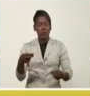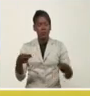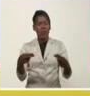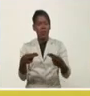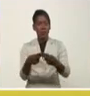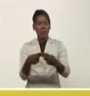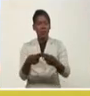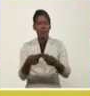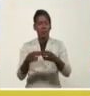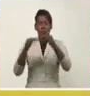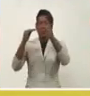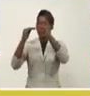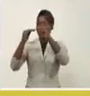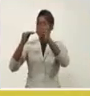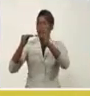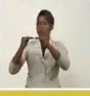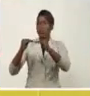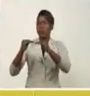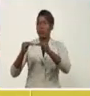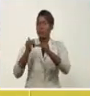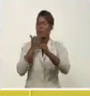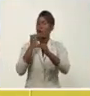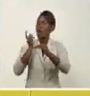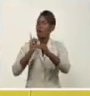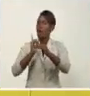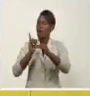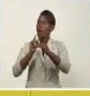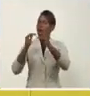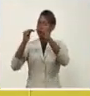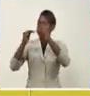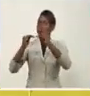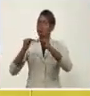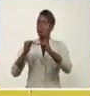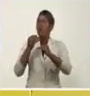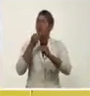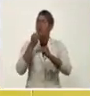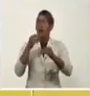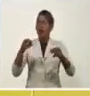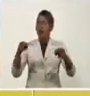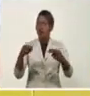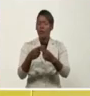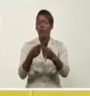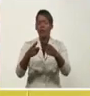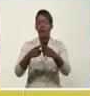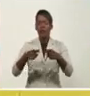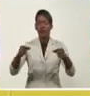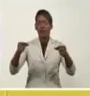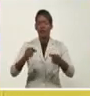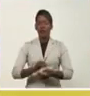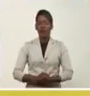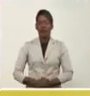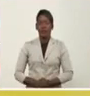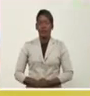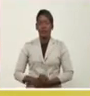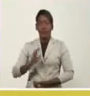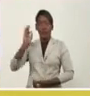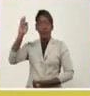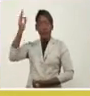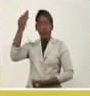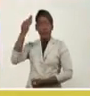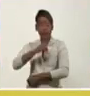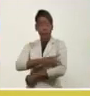calendario competitivo en la presente temporada rumbo a los Juegos Olímpicos de Tokio. Francia ganó por países con 5